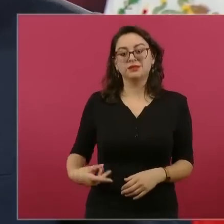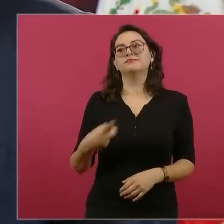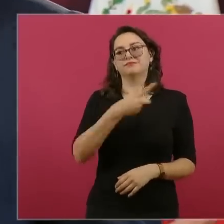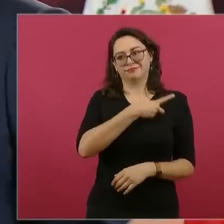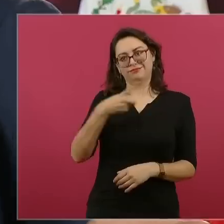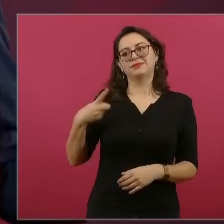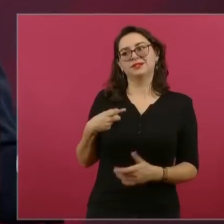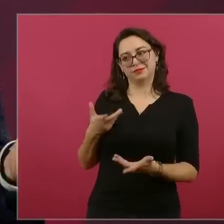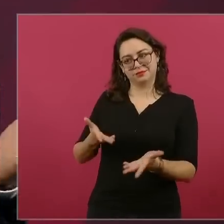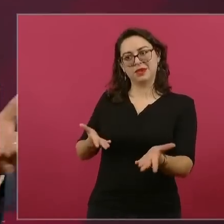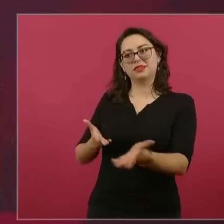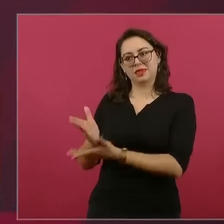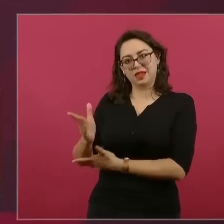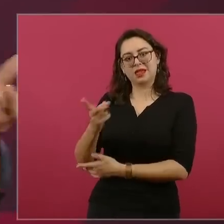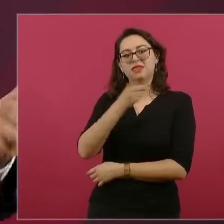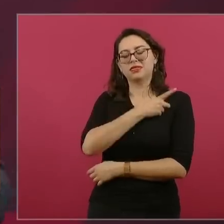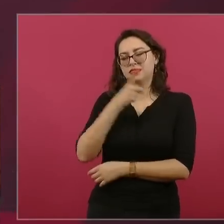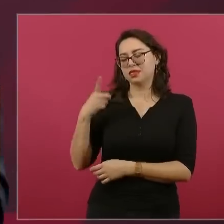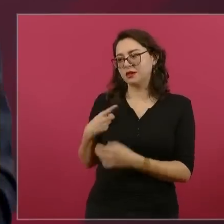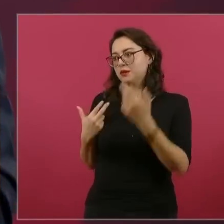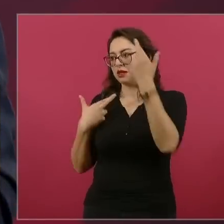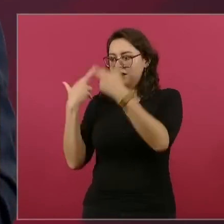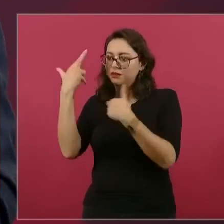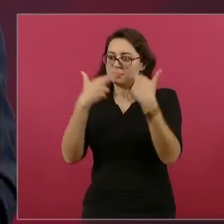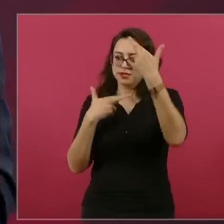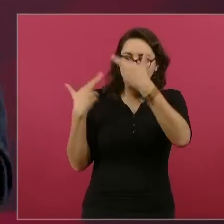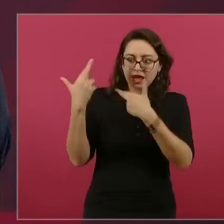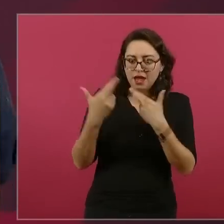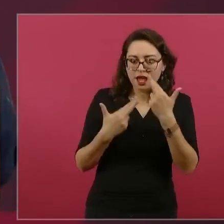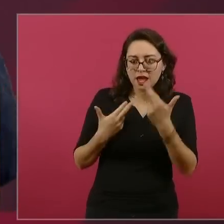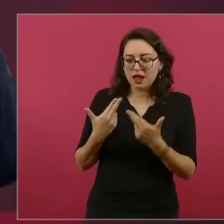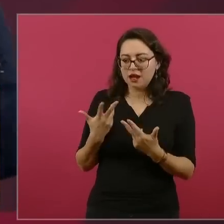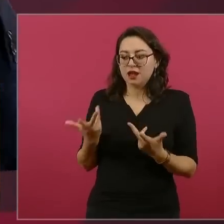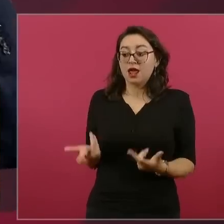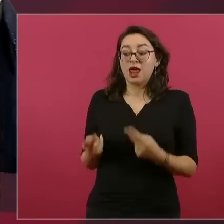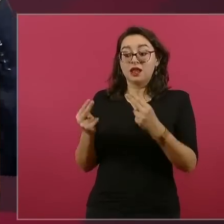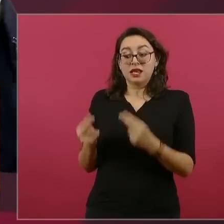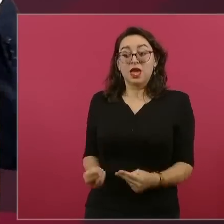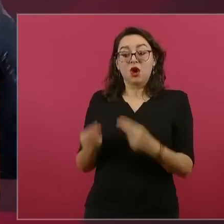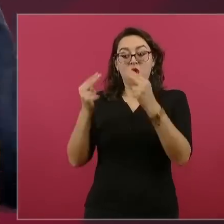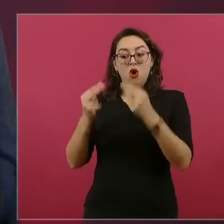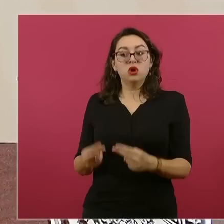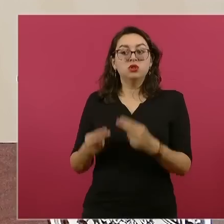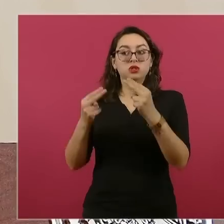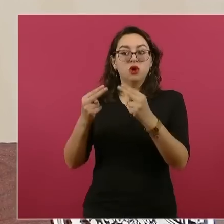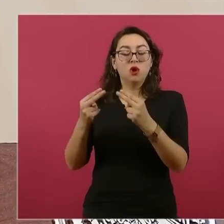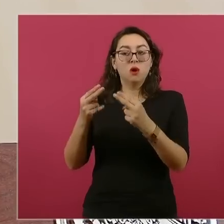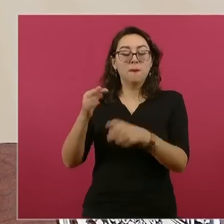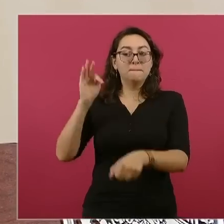es buen negocio para la nación,